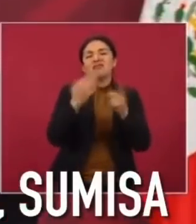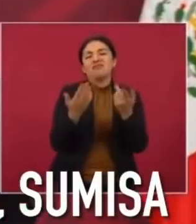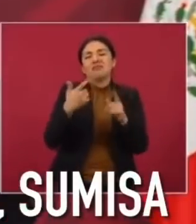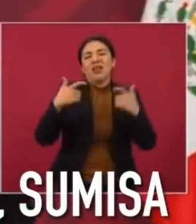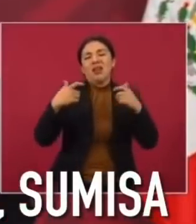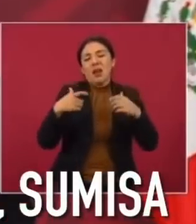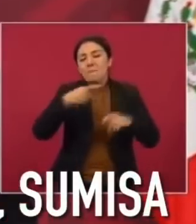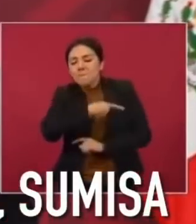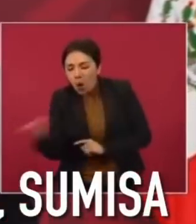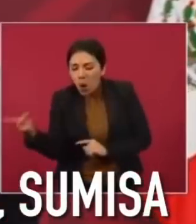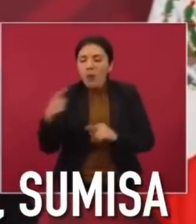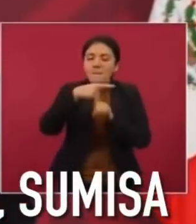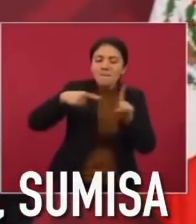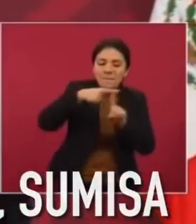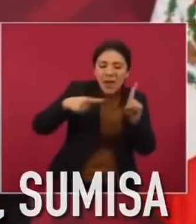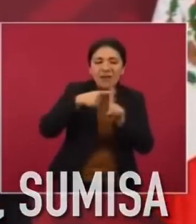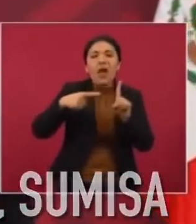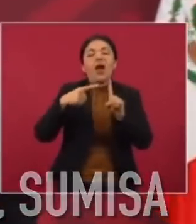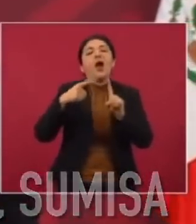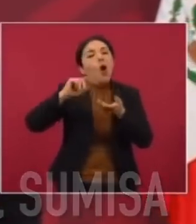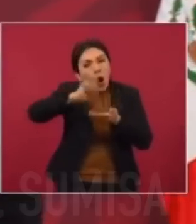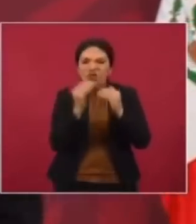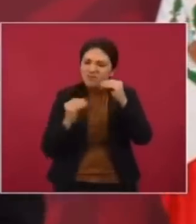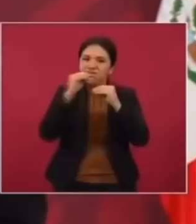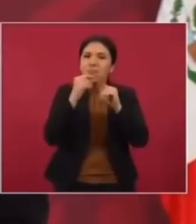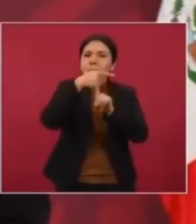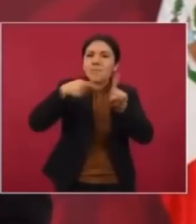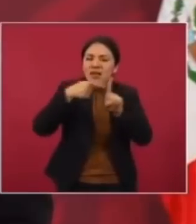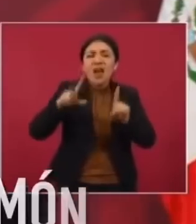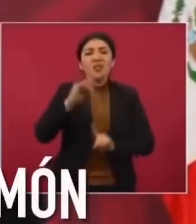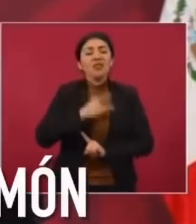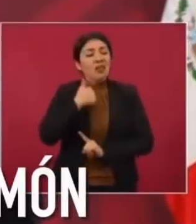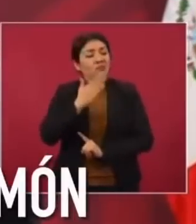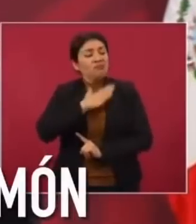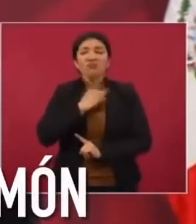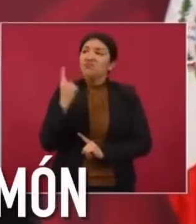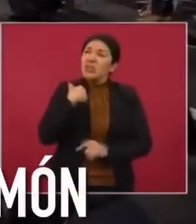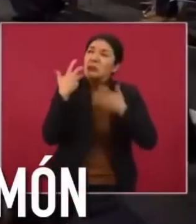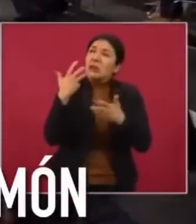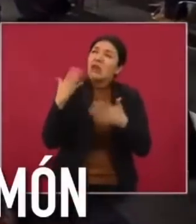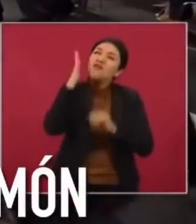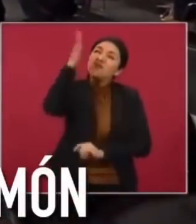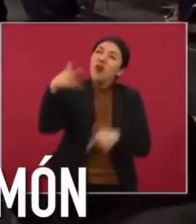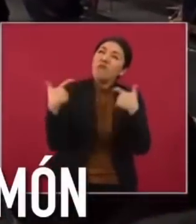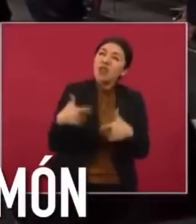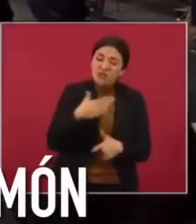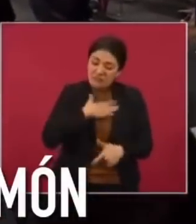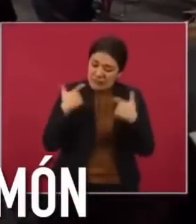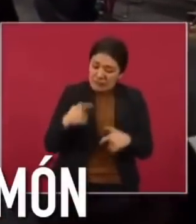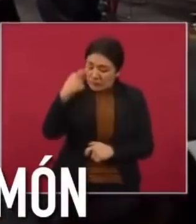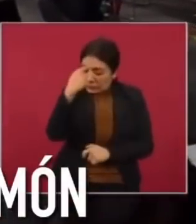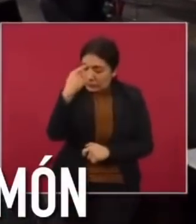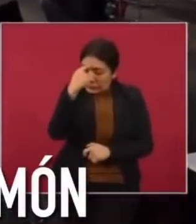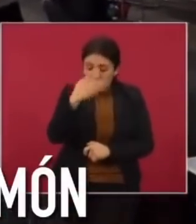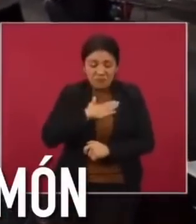No aspiracionista, no individualista, no materialista.